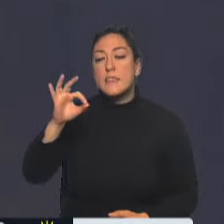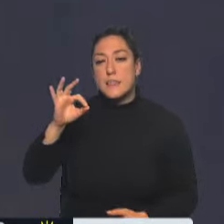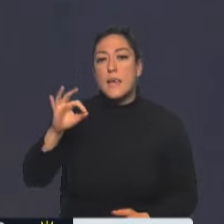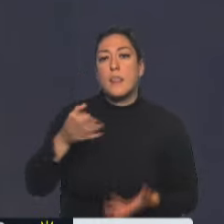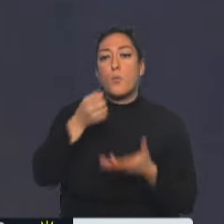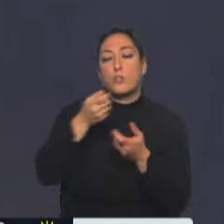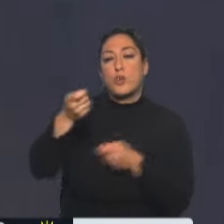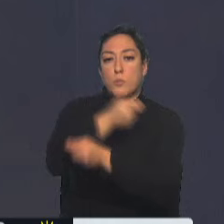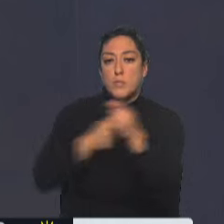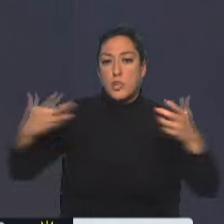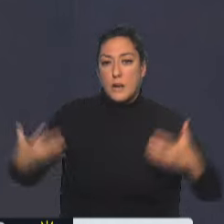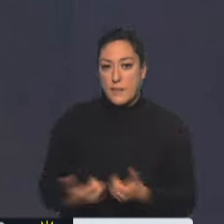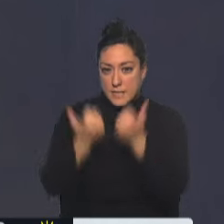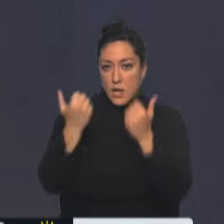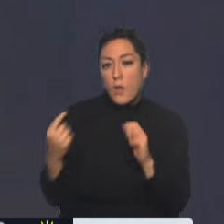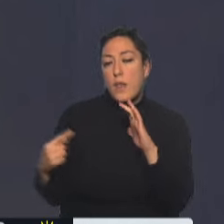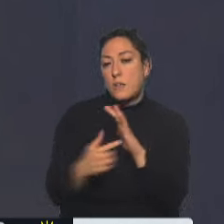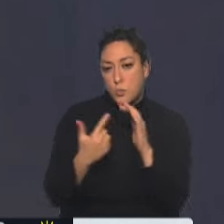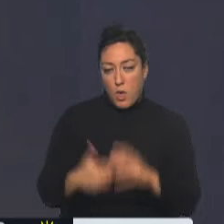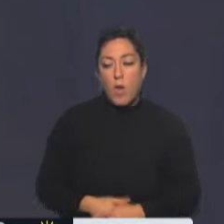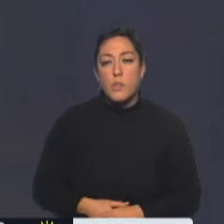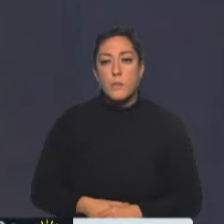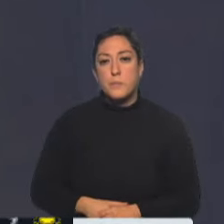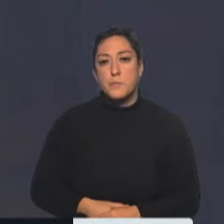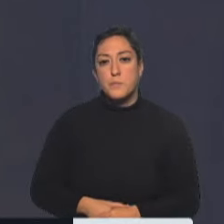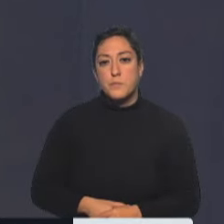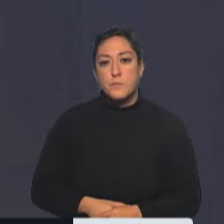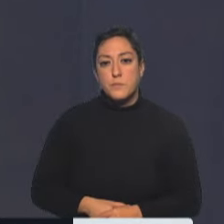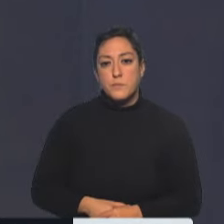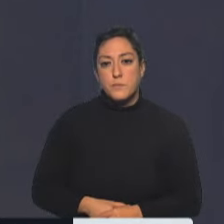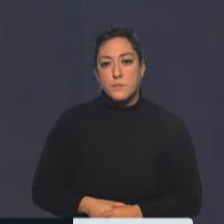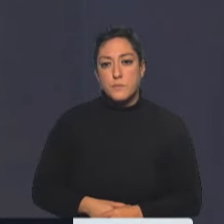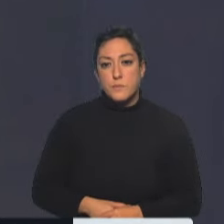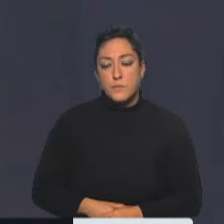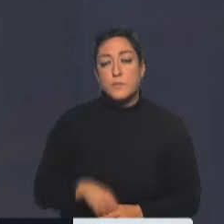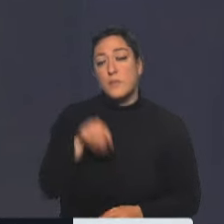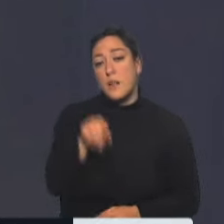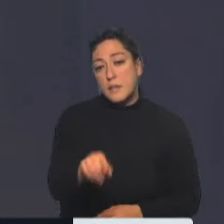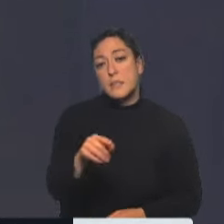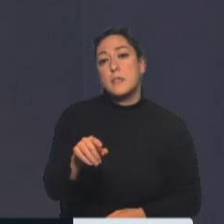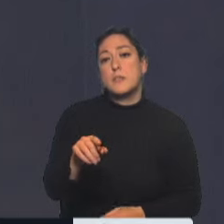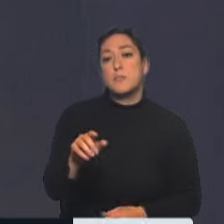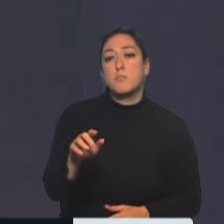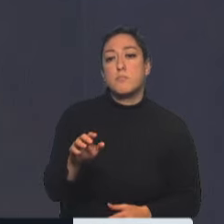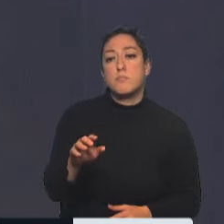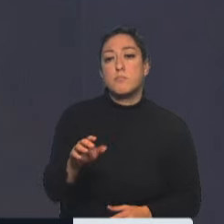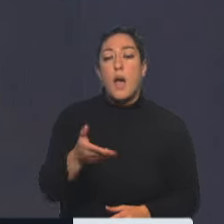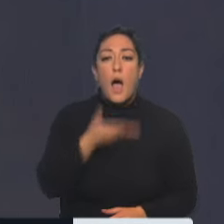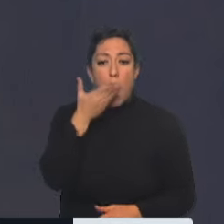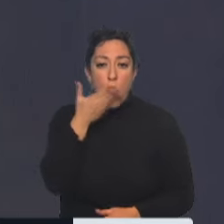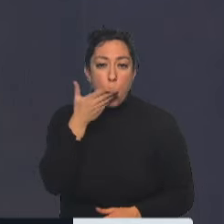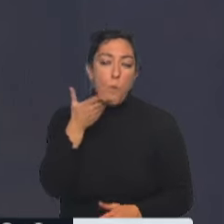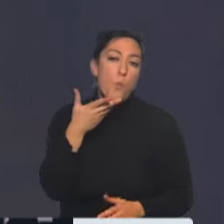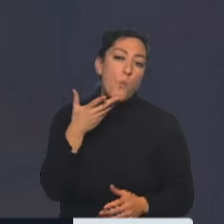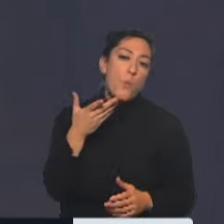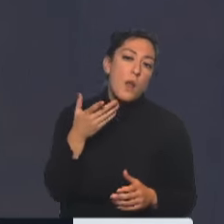la Bolsa de Comercio de la Ciudad Autónoma de Buenos Aires, donde dio un discurso en sus propias palabras más técnico que